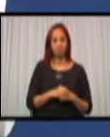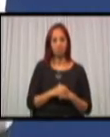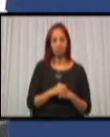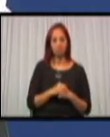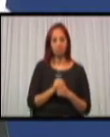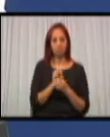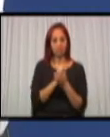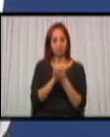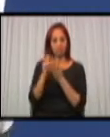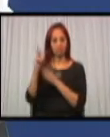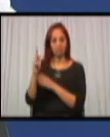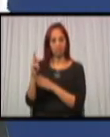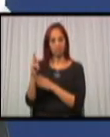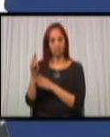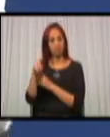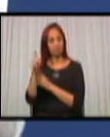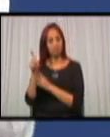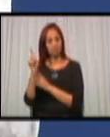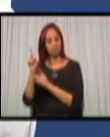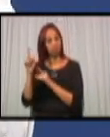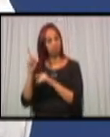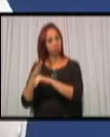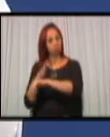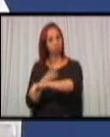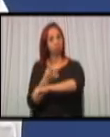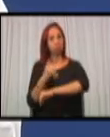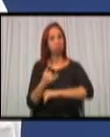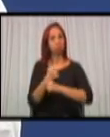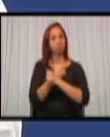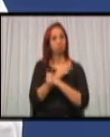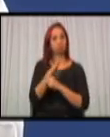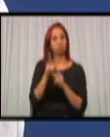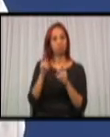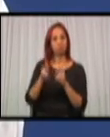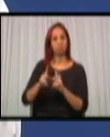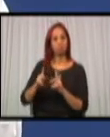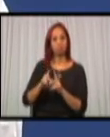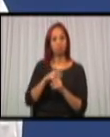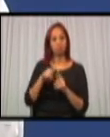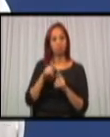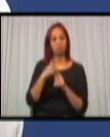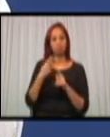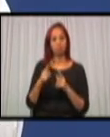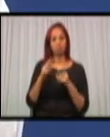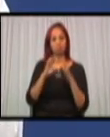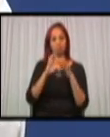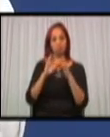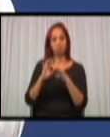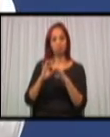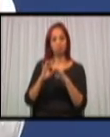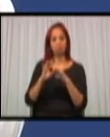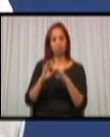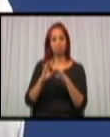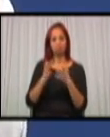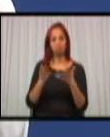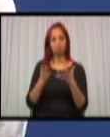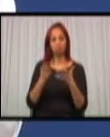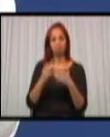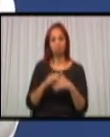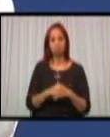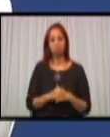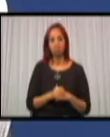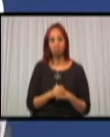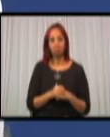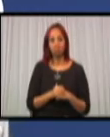Mateo, mateños, no progresará sin el amor de sus habitantes. Es nuestro eslogan. Señores mateños,